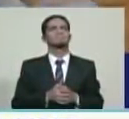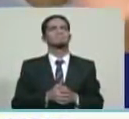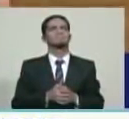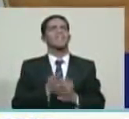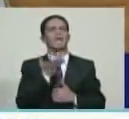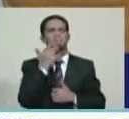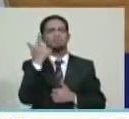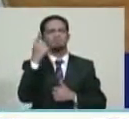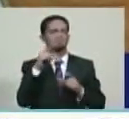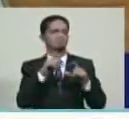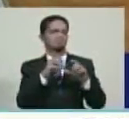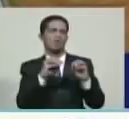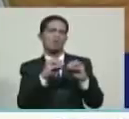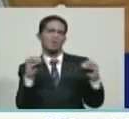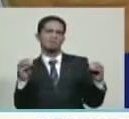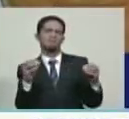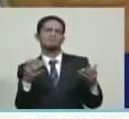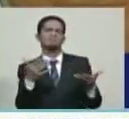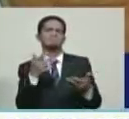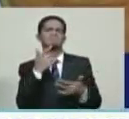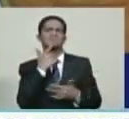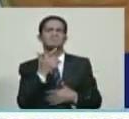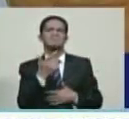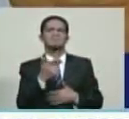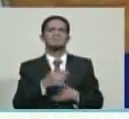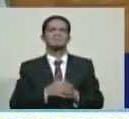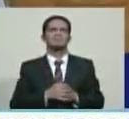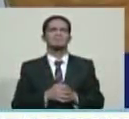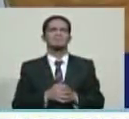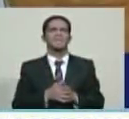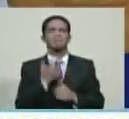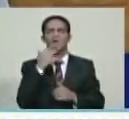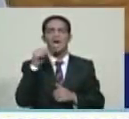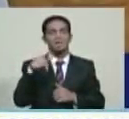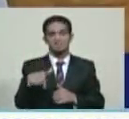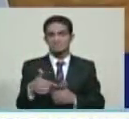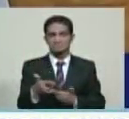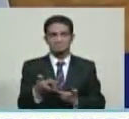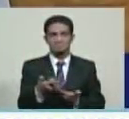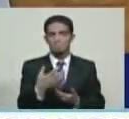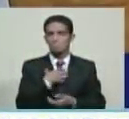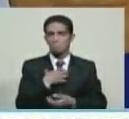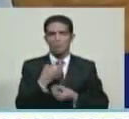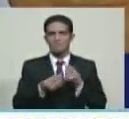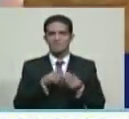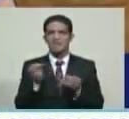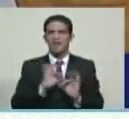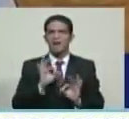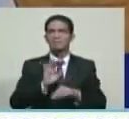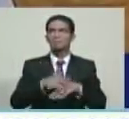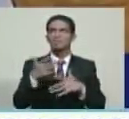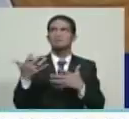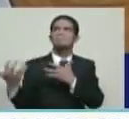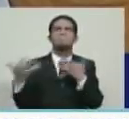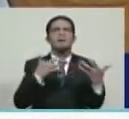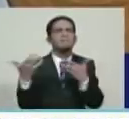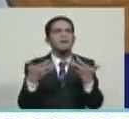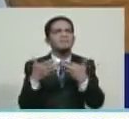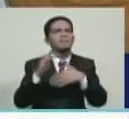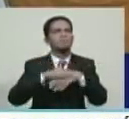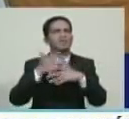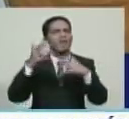una frase que yo no la he visto en ningún lado, pero se la atribuyen, que aquí no se podía planificar nada, porque la lluvia no, una batalla pues, porque la